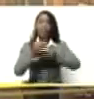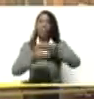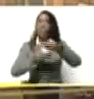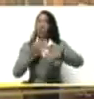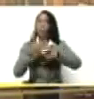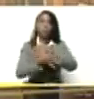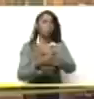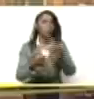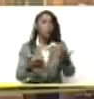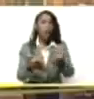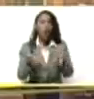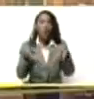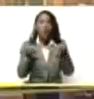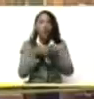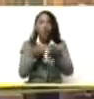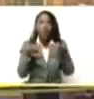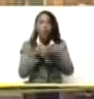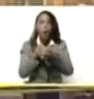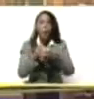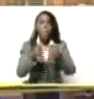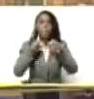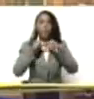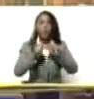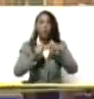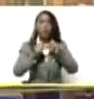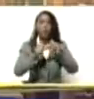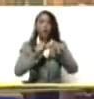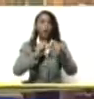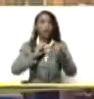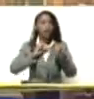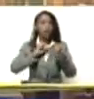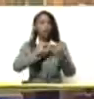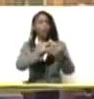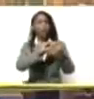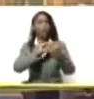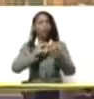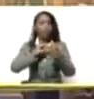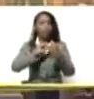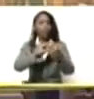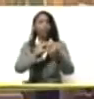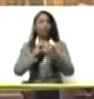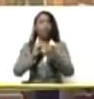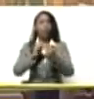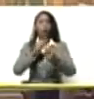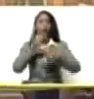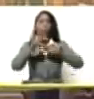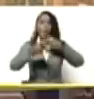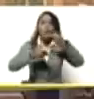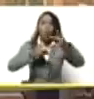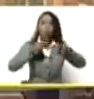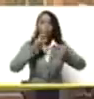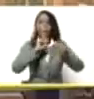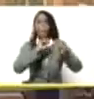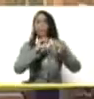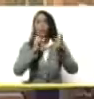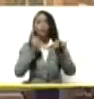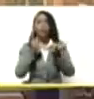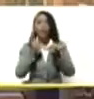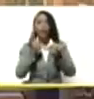adecuadas y correctas en el campo monetario fiscal